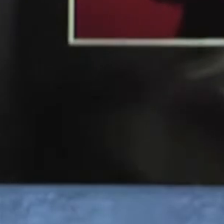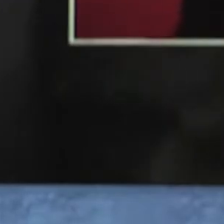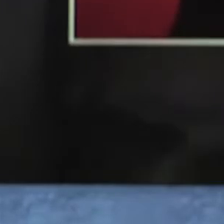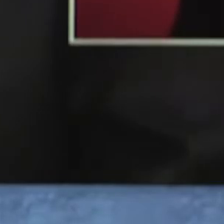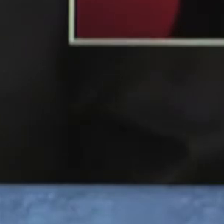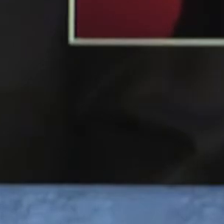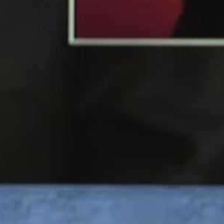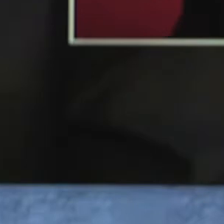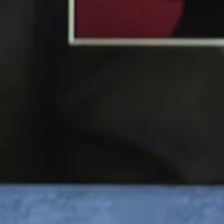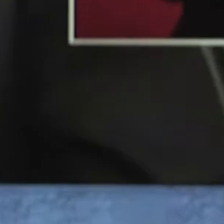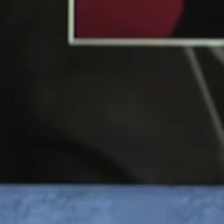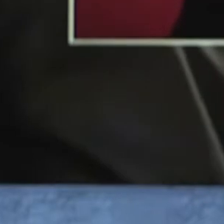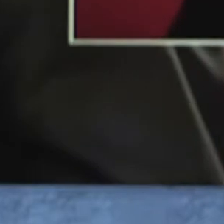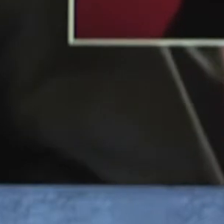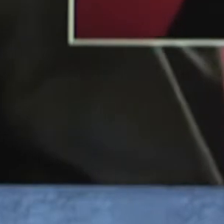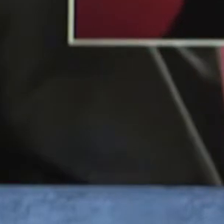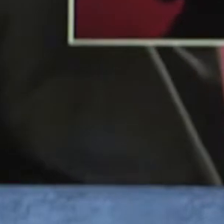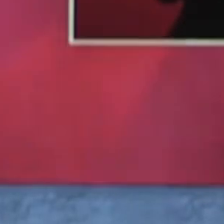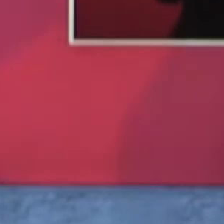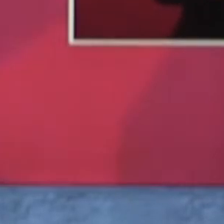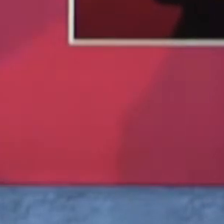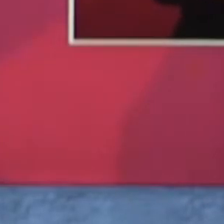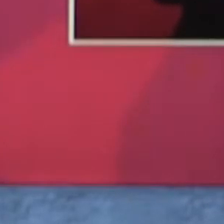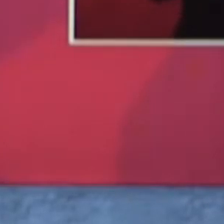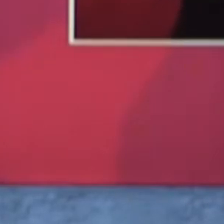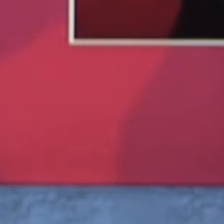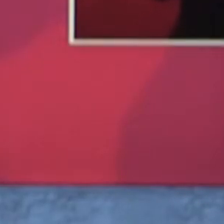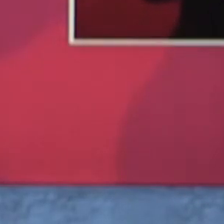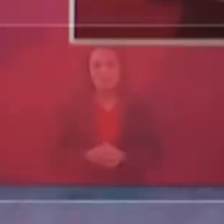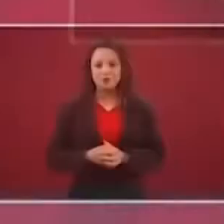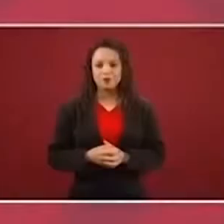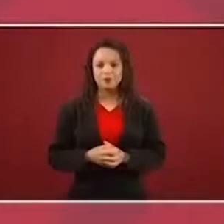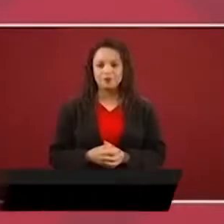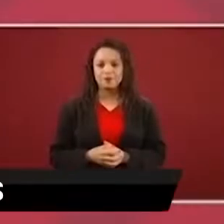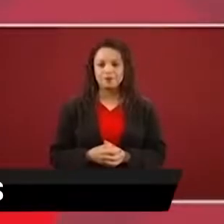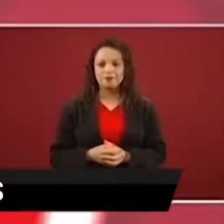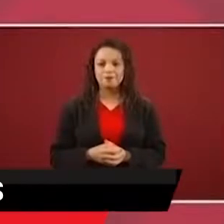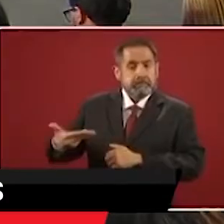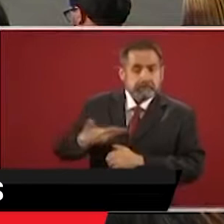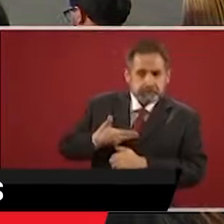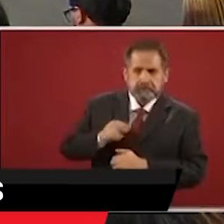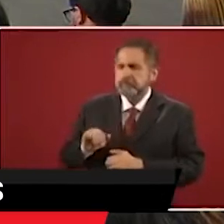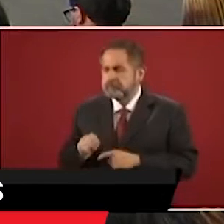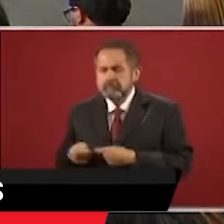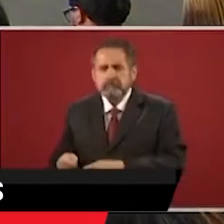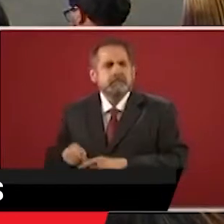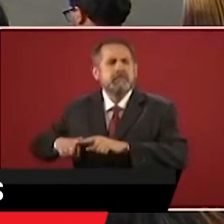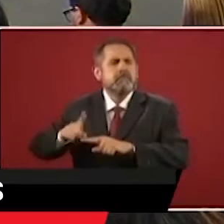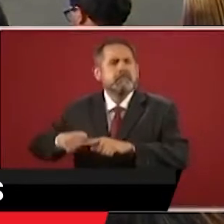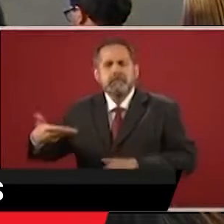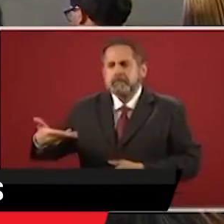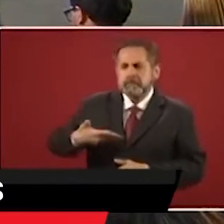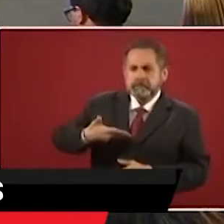la conferencia matutina, el titular de la Secretaría de Relaciones Exteriores, Marcelo Ebrard, indicó que se han reducido los cruces de